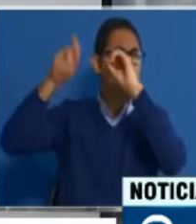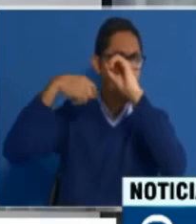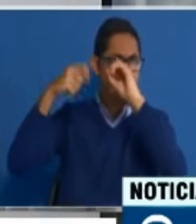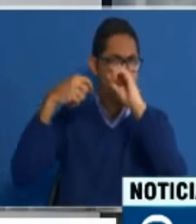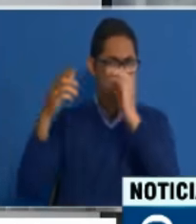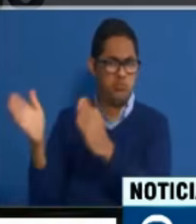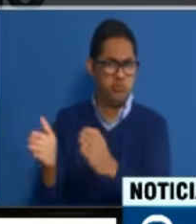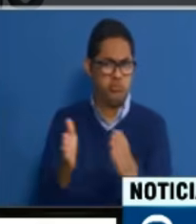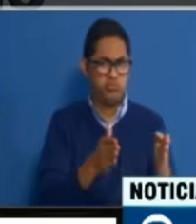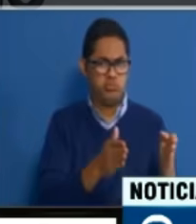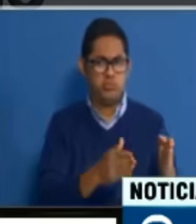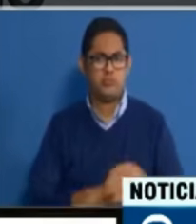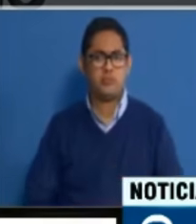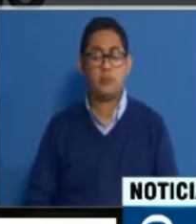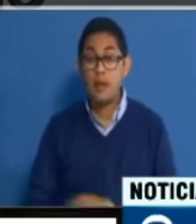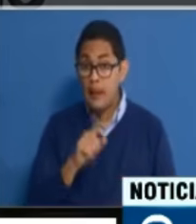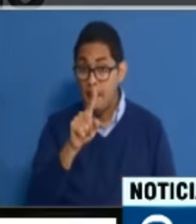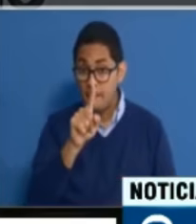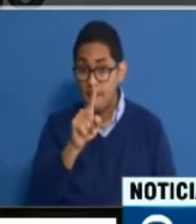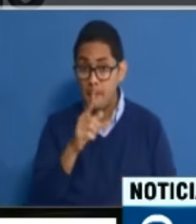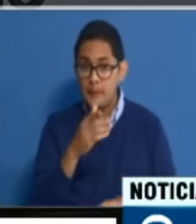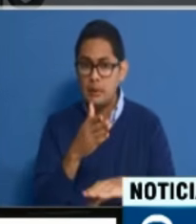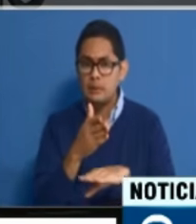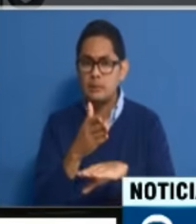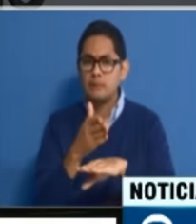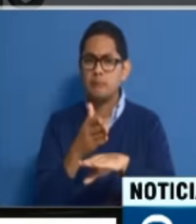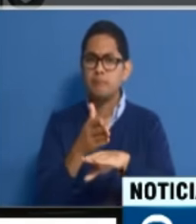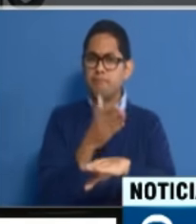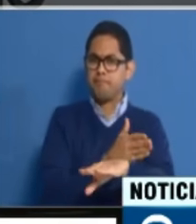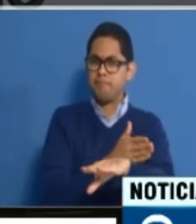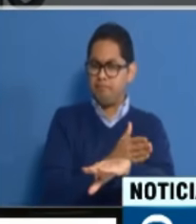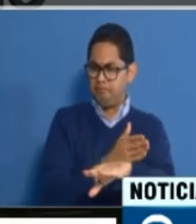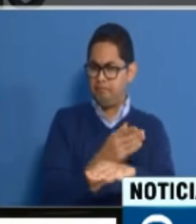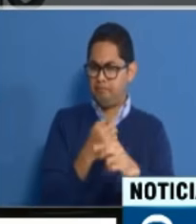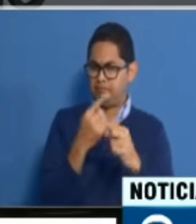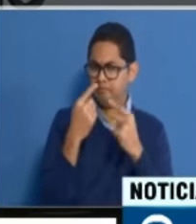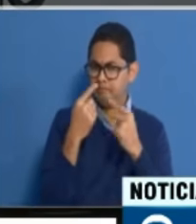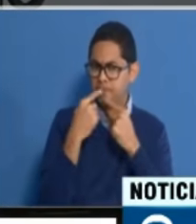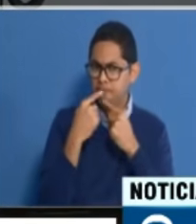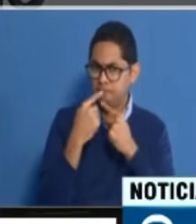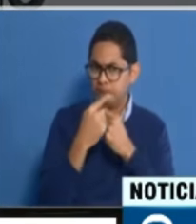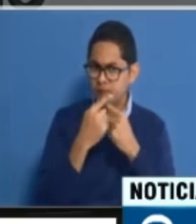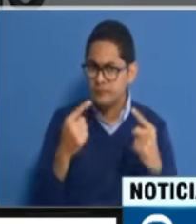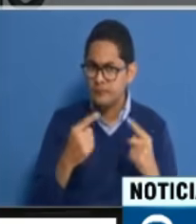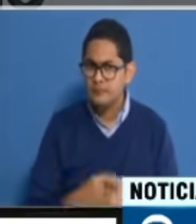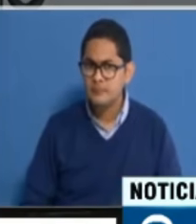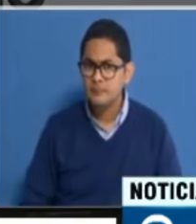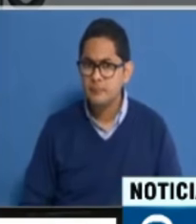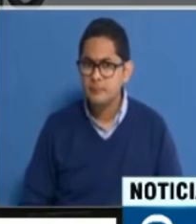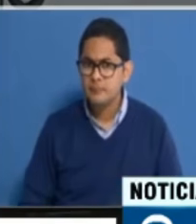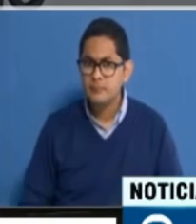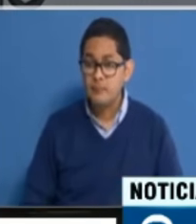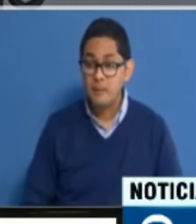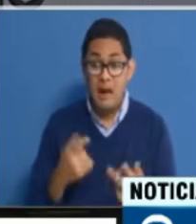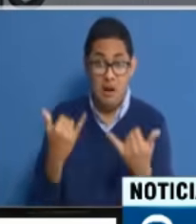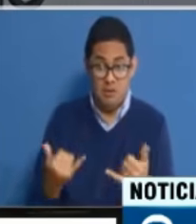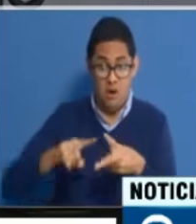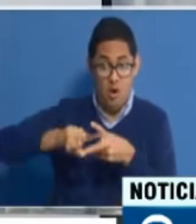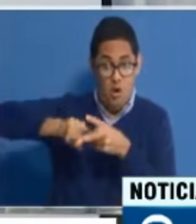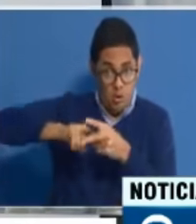cédula. Pero antes me gustaría aprovechar para activar el sistema.